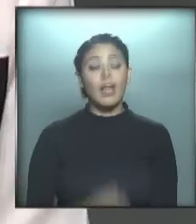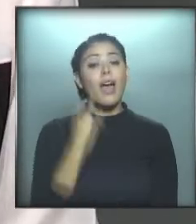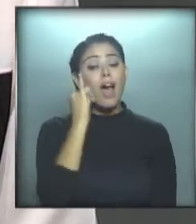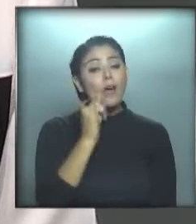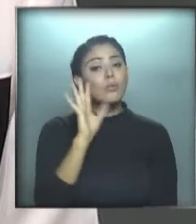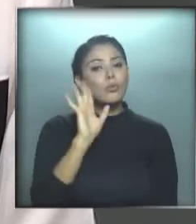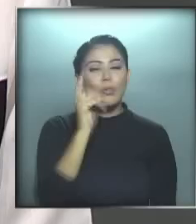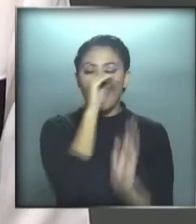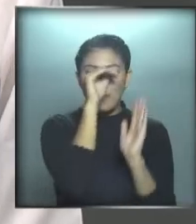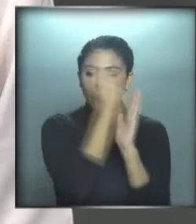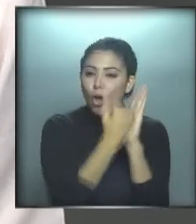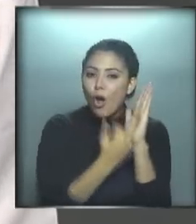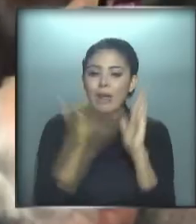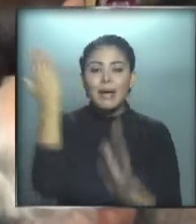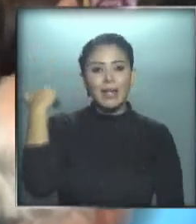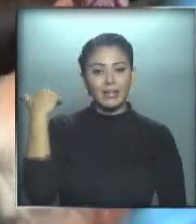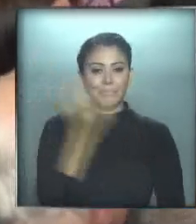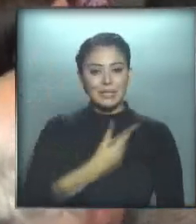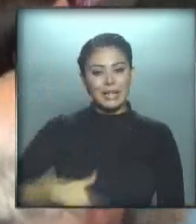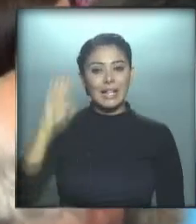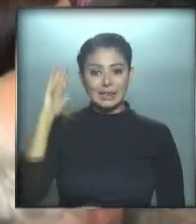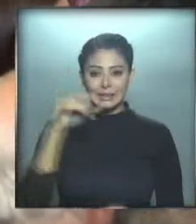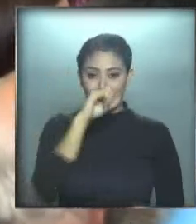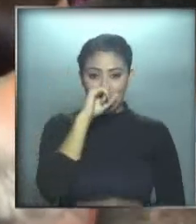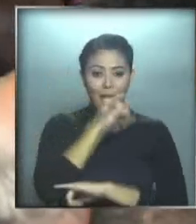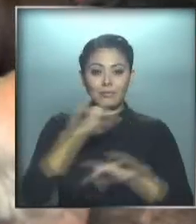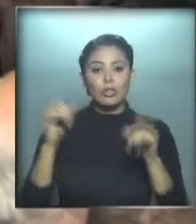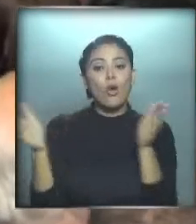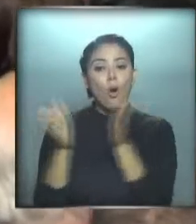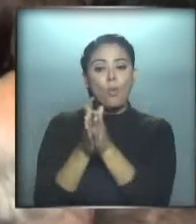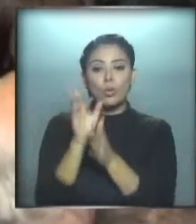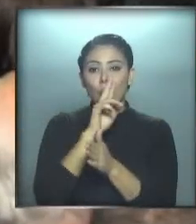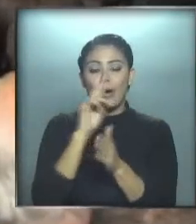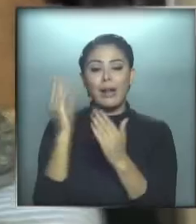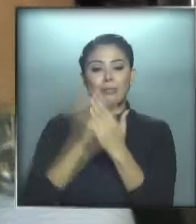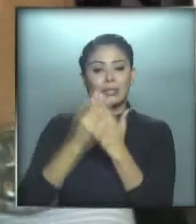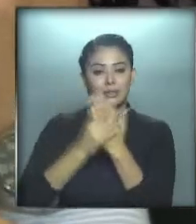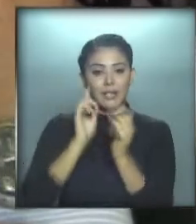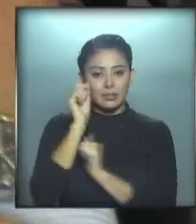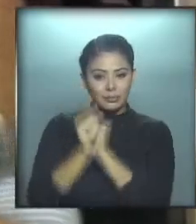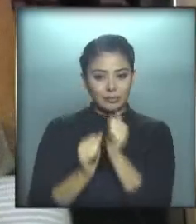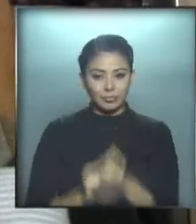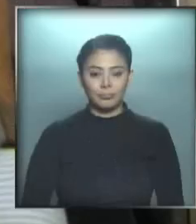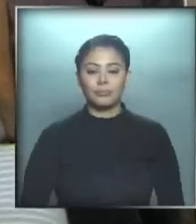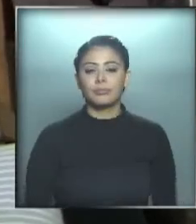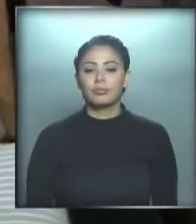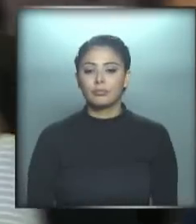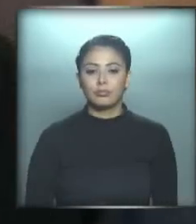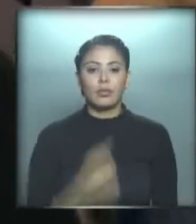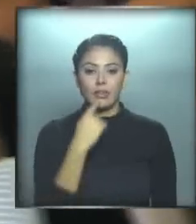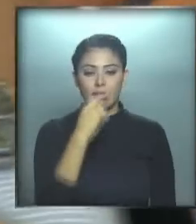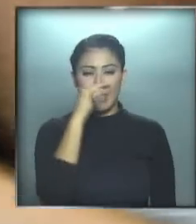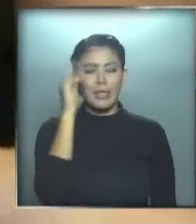Les recordamos que se trata de un programa que fue anunciado por la presidenta Cristina Fernández en compañía de la ministra. Una casa buena, sin demasiadas